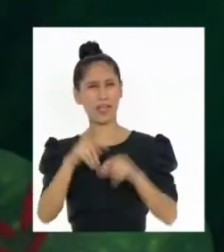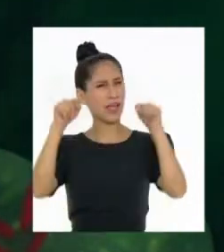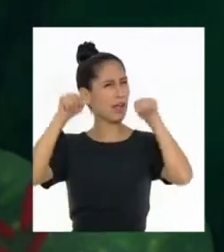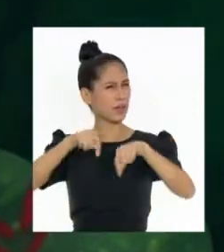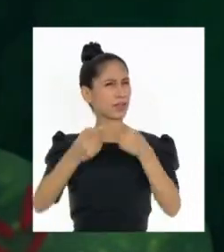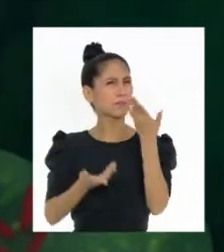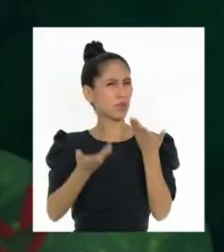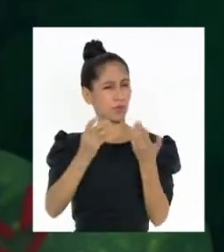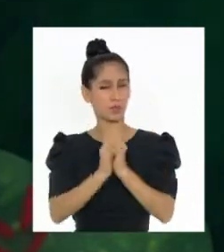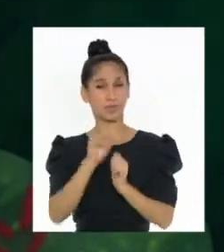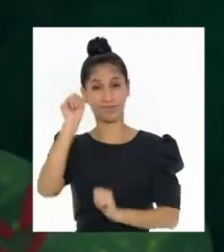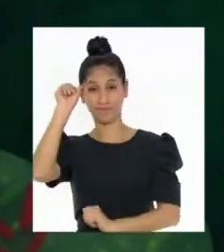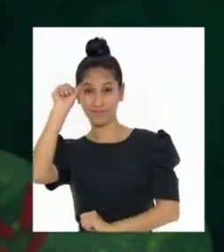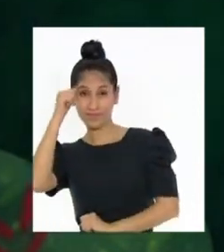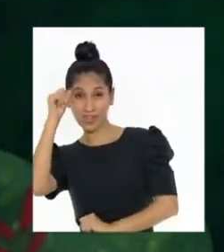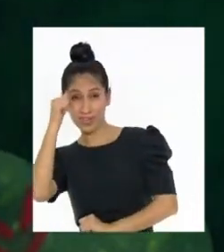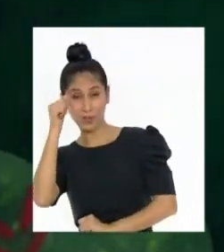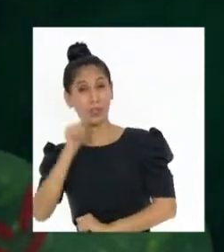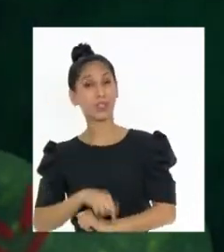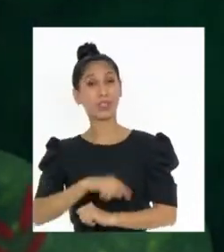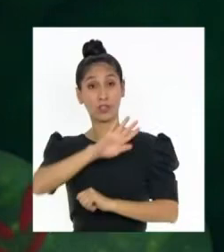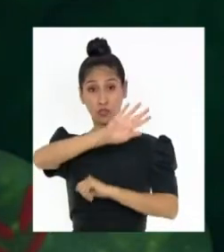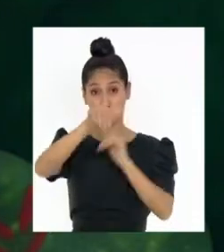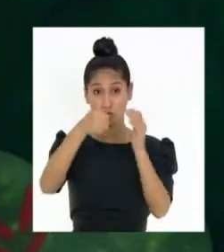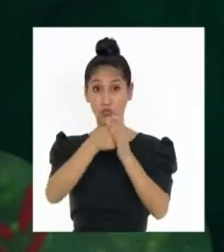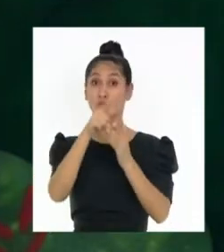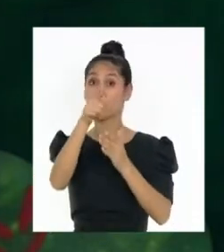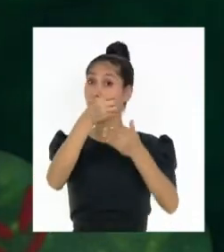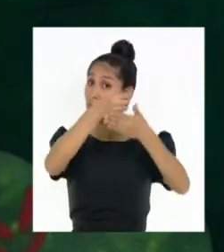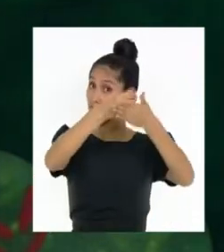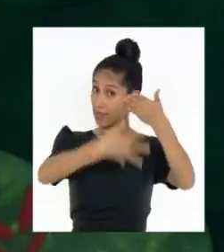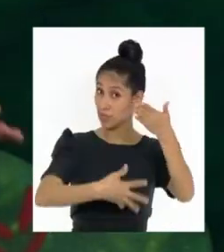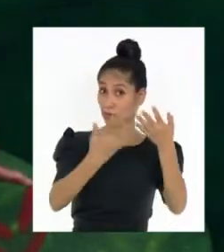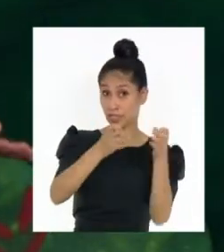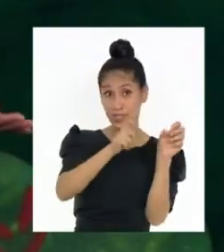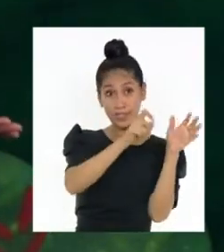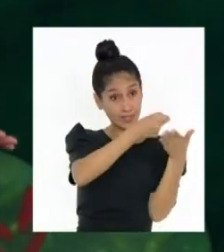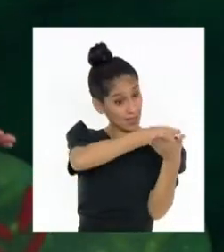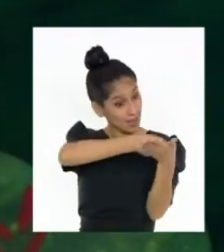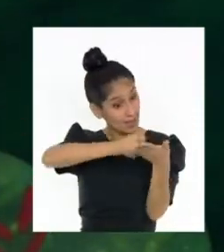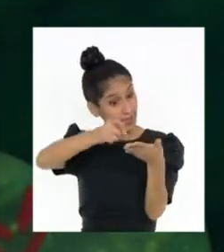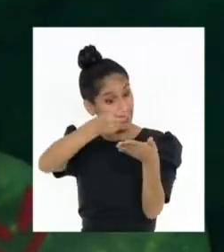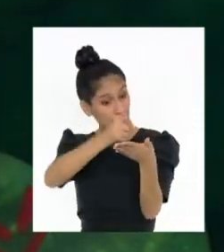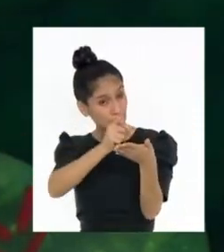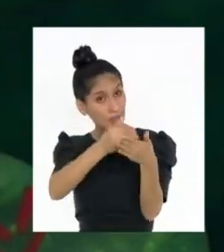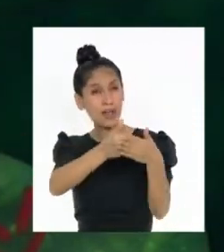Ahora, no se olviden planificar la escritura de su texto y organizar las ideas.